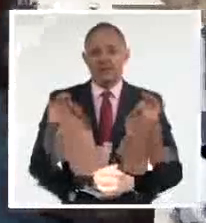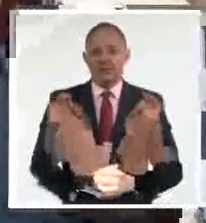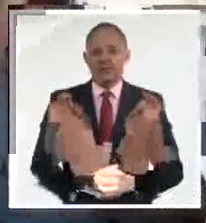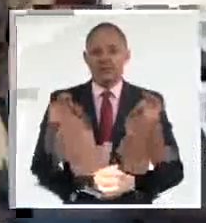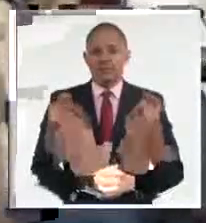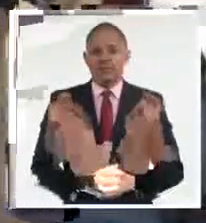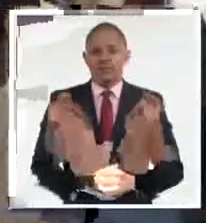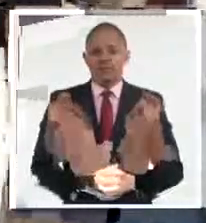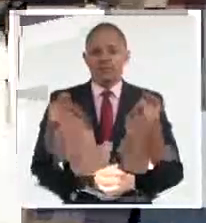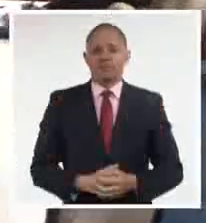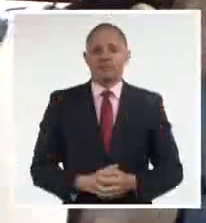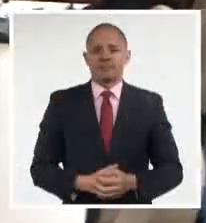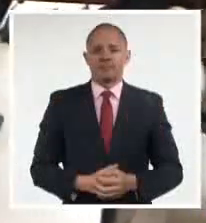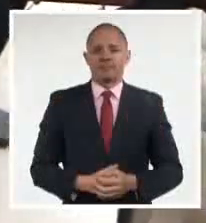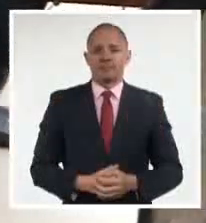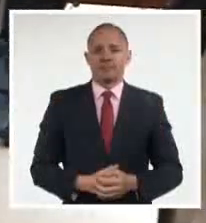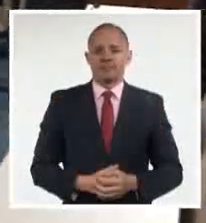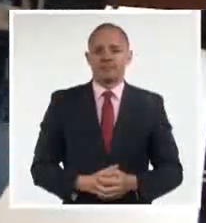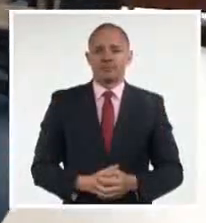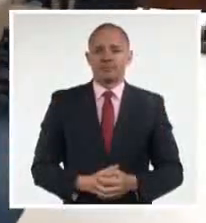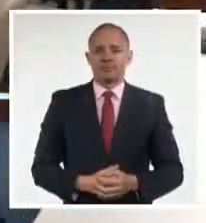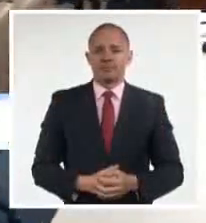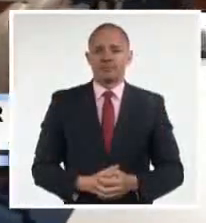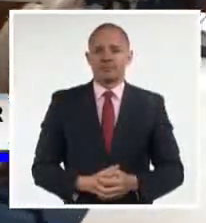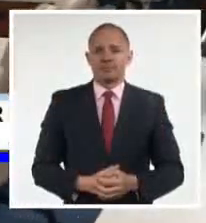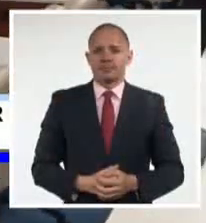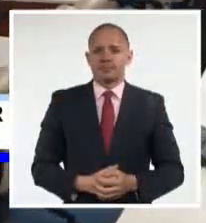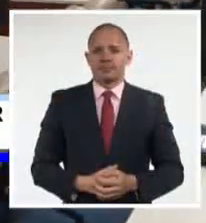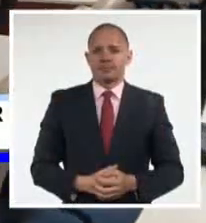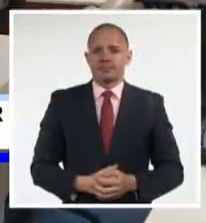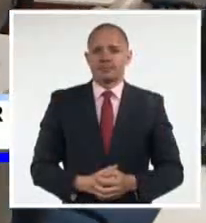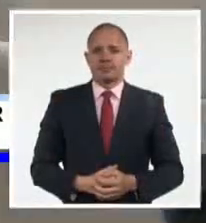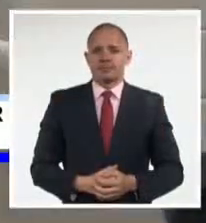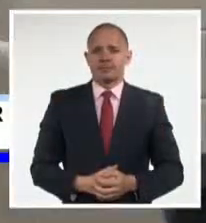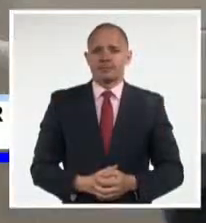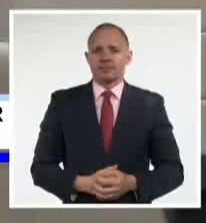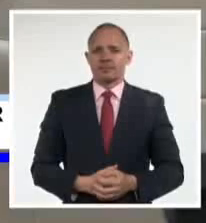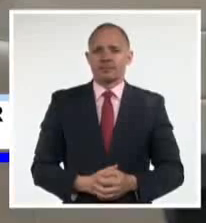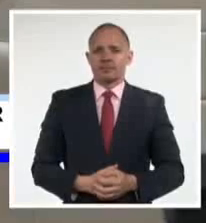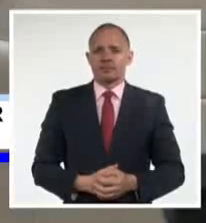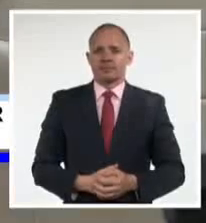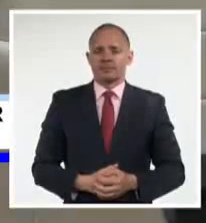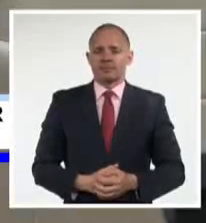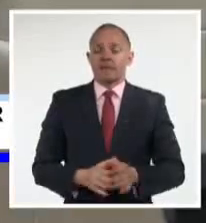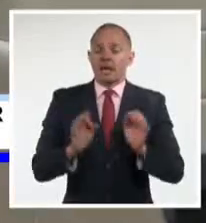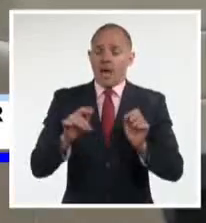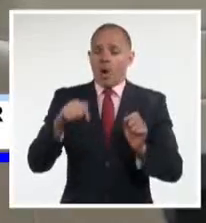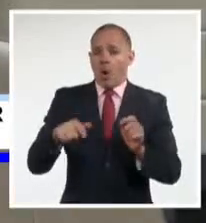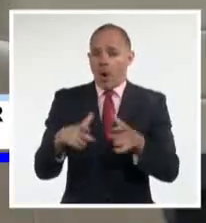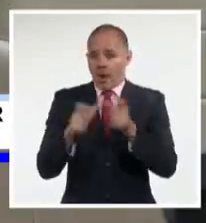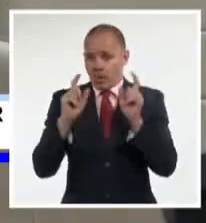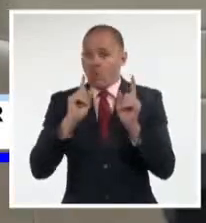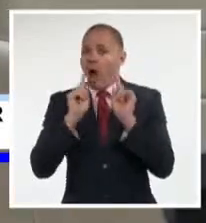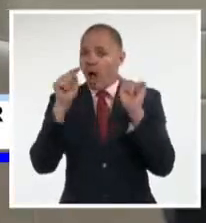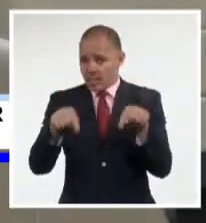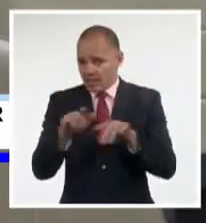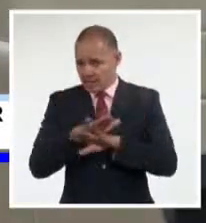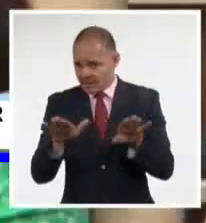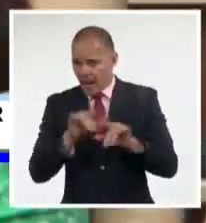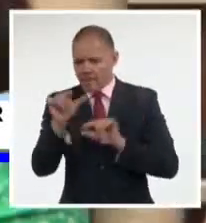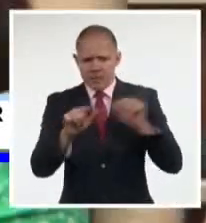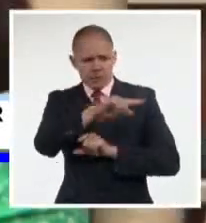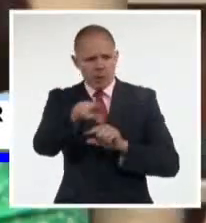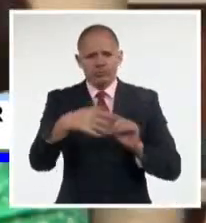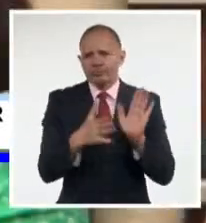diversas propuestas para impulsar la construcción y reparación de viviendas y mejorar con ello el entorno de las comunidades cubanas fueron presentadas